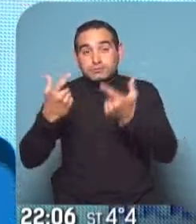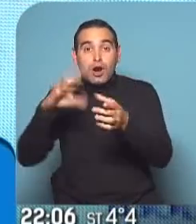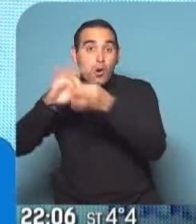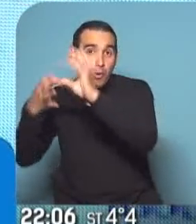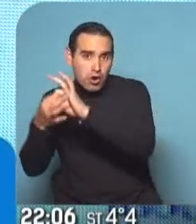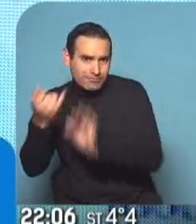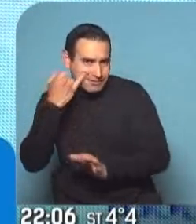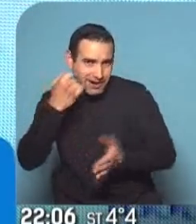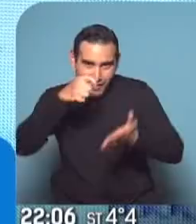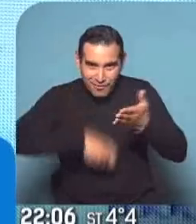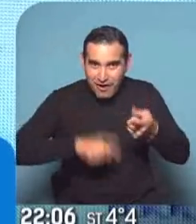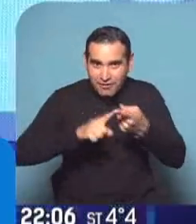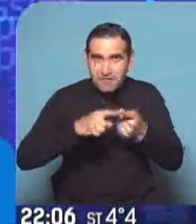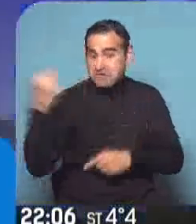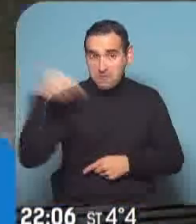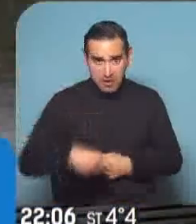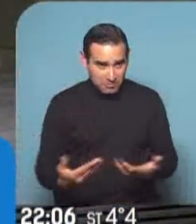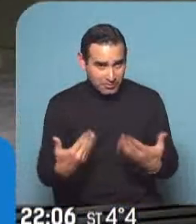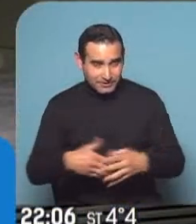este acuerdo, vengan y lo hagan.